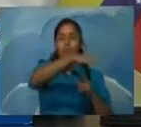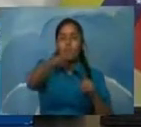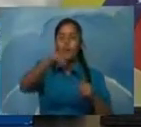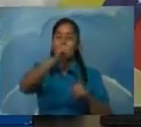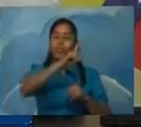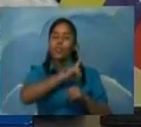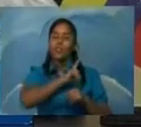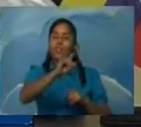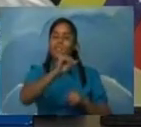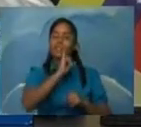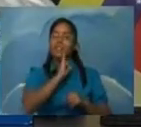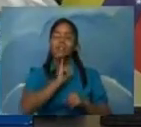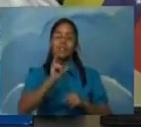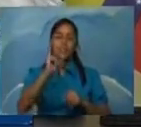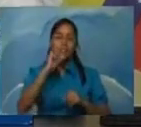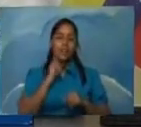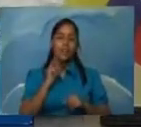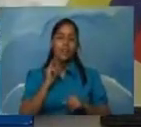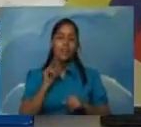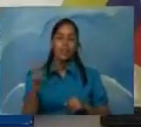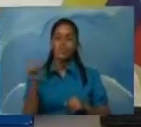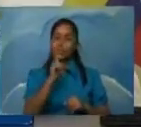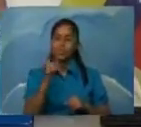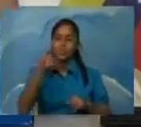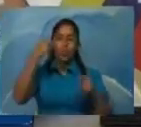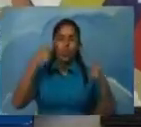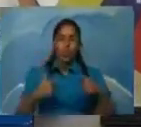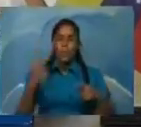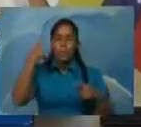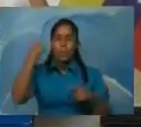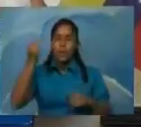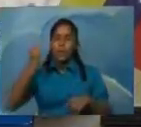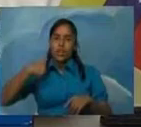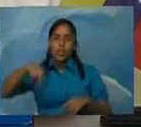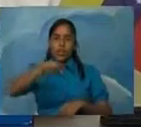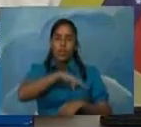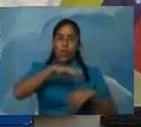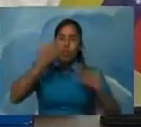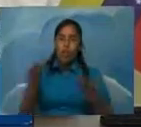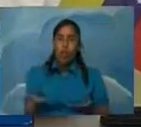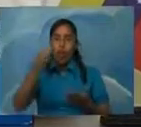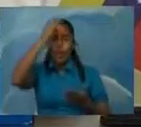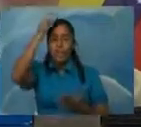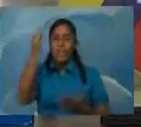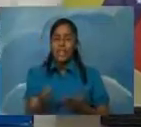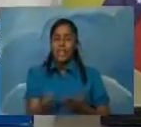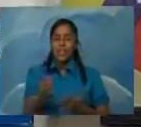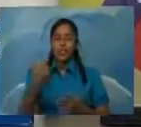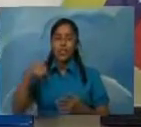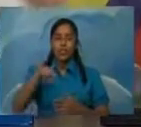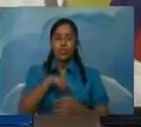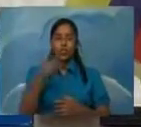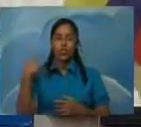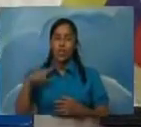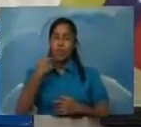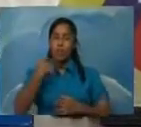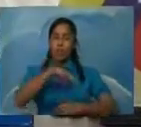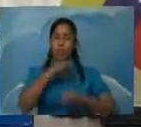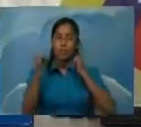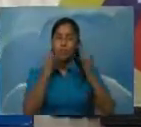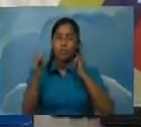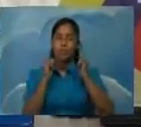de Israel. No son para nosotros los creyentes. Nosotros tenemos nuestras